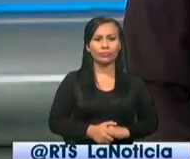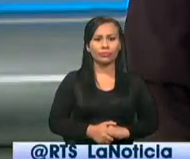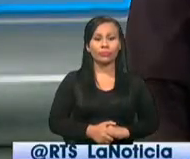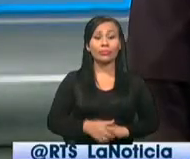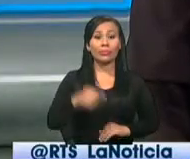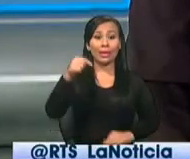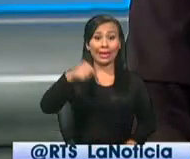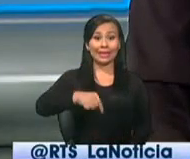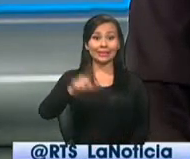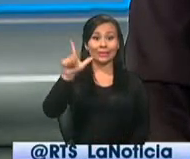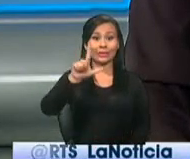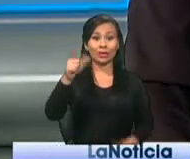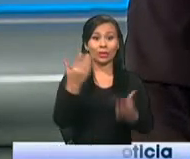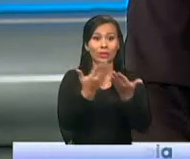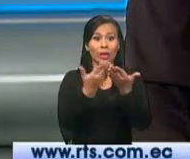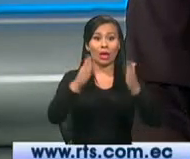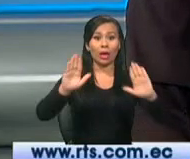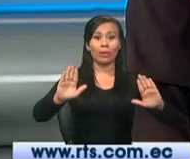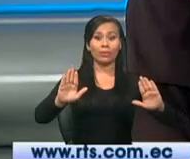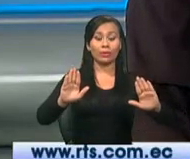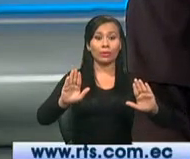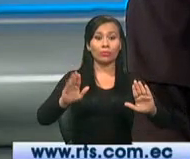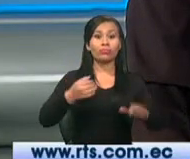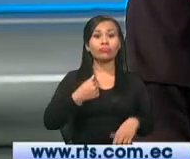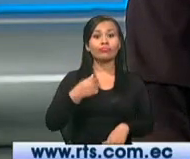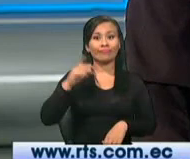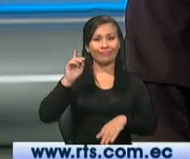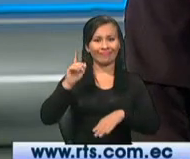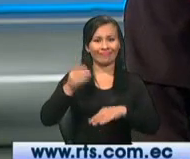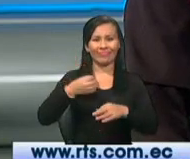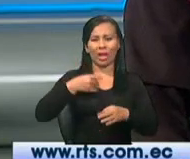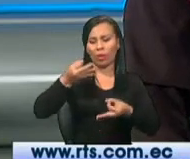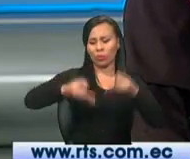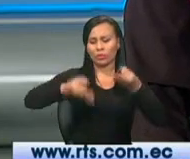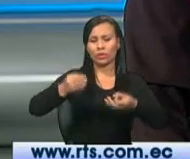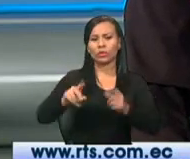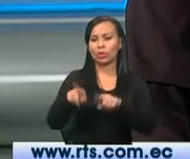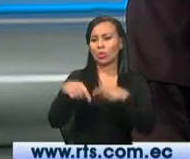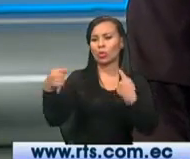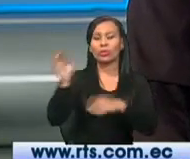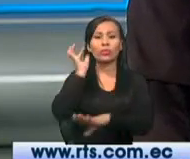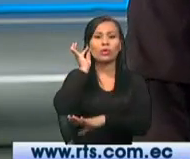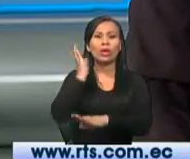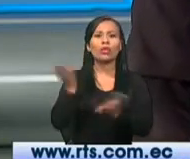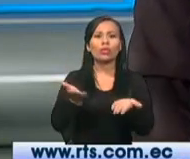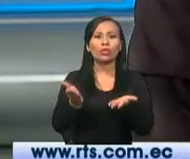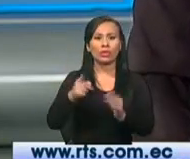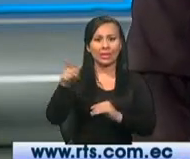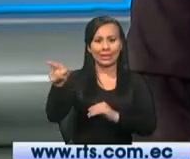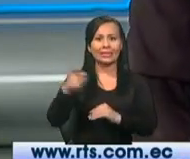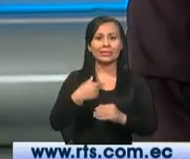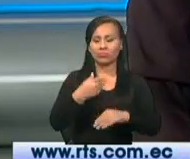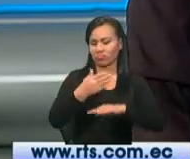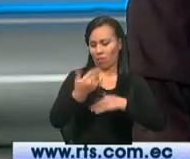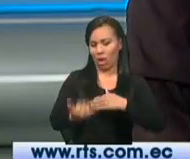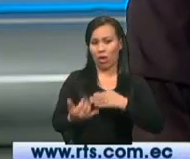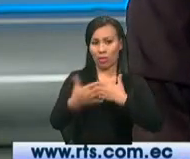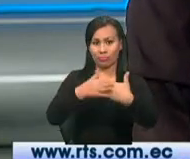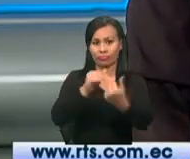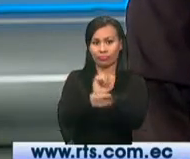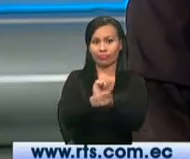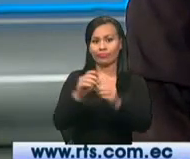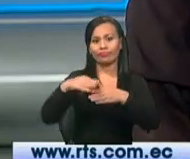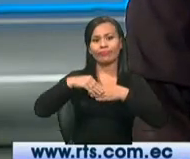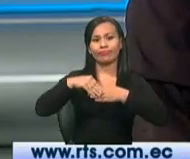Este lunes se abrió instrucción fiscal en contra de la mujer acusada de cortar el rostro de una joven en la parroquia Pozorja. Ella enfrenta el delito